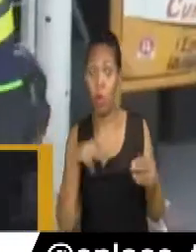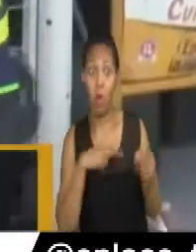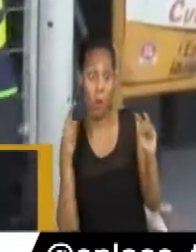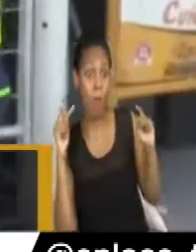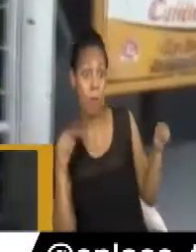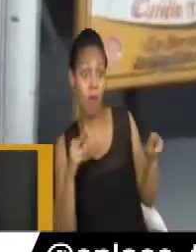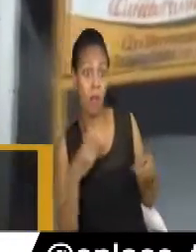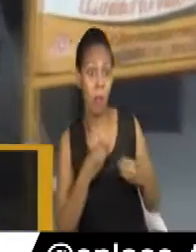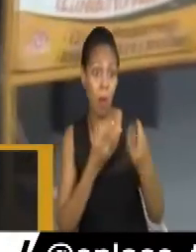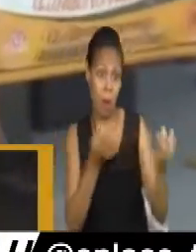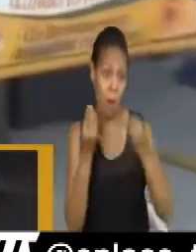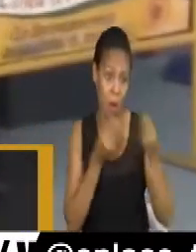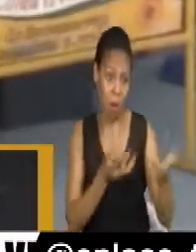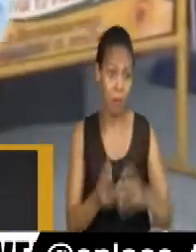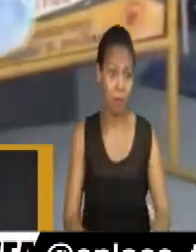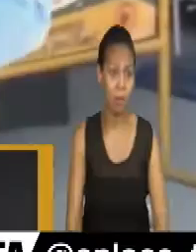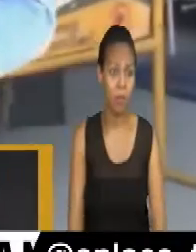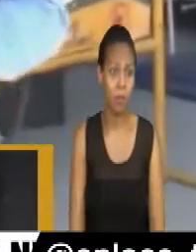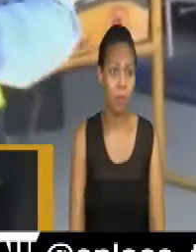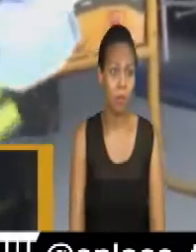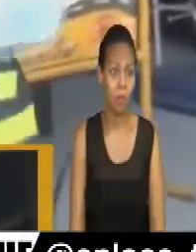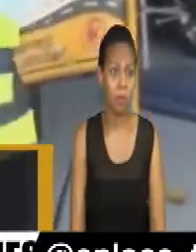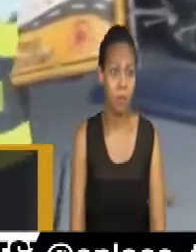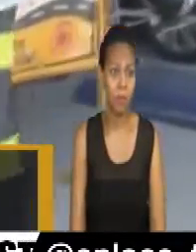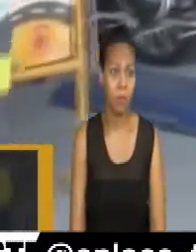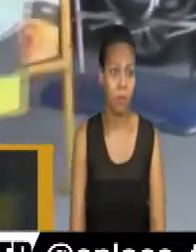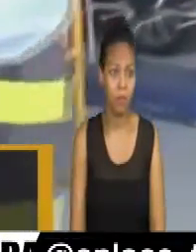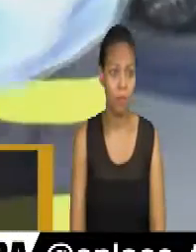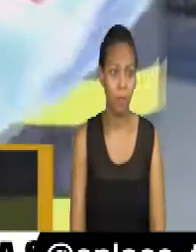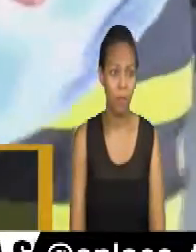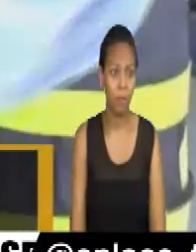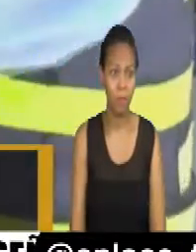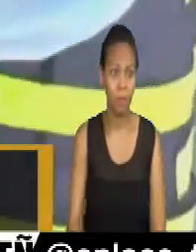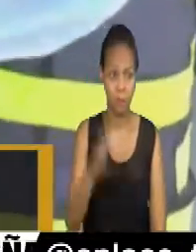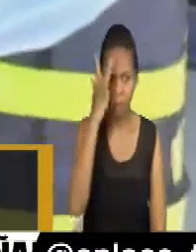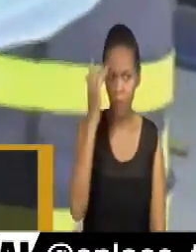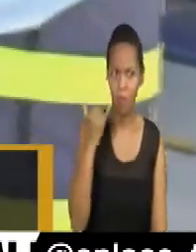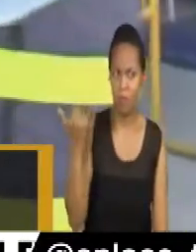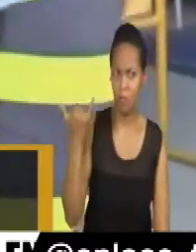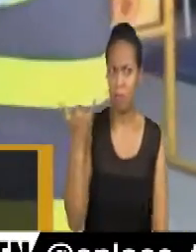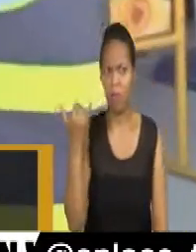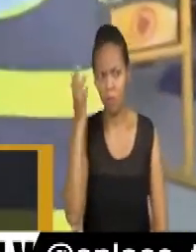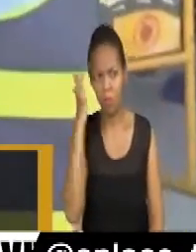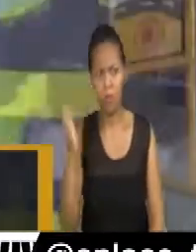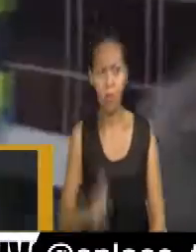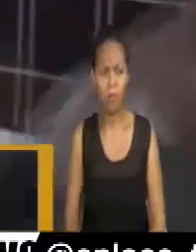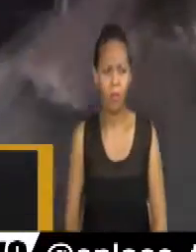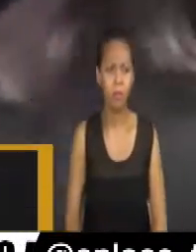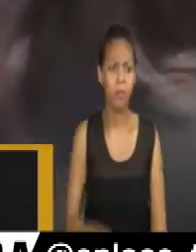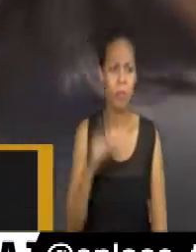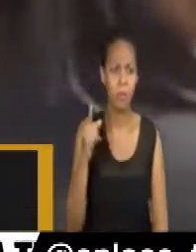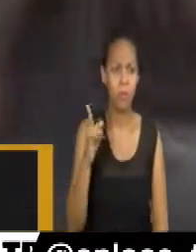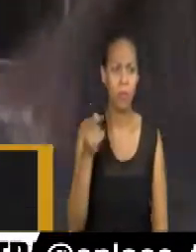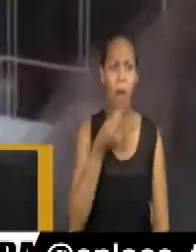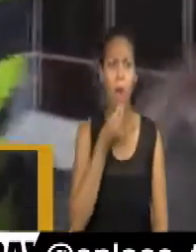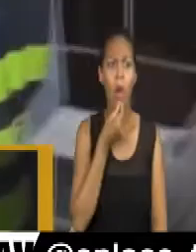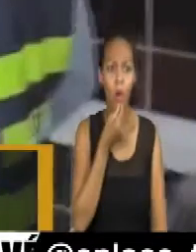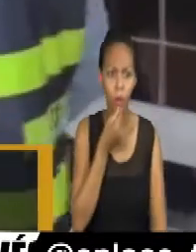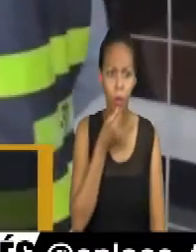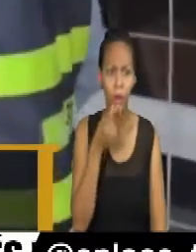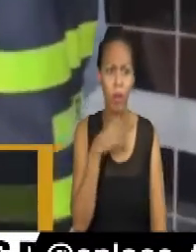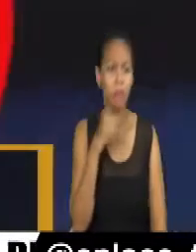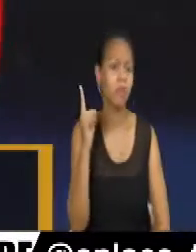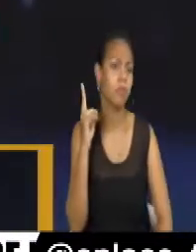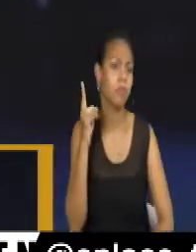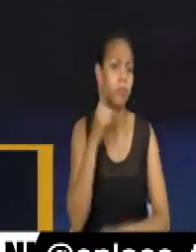¿Qué me graba? Es una mujer que... La inspección de tránsito dio a conocer que interpondrá la demanda respectiva por